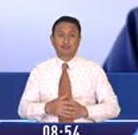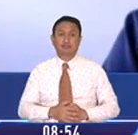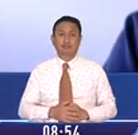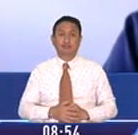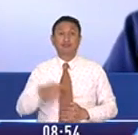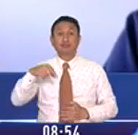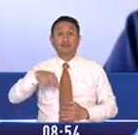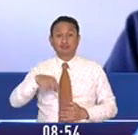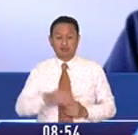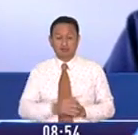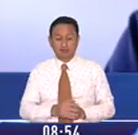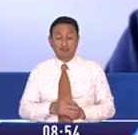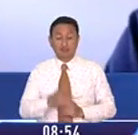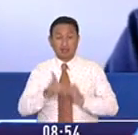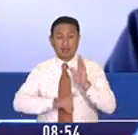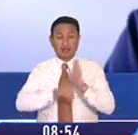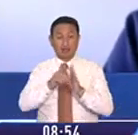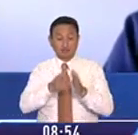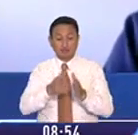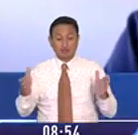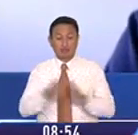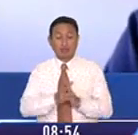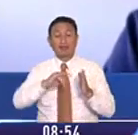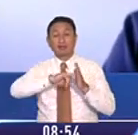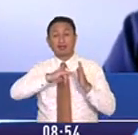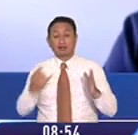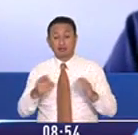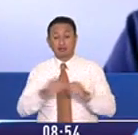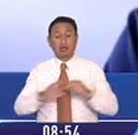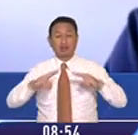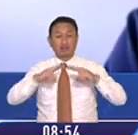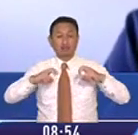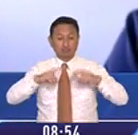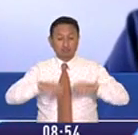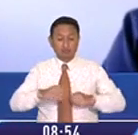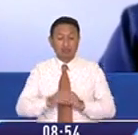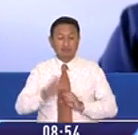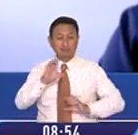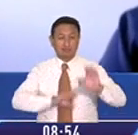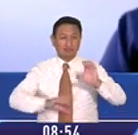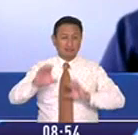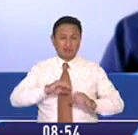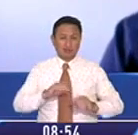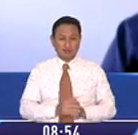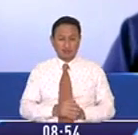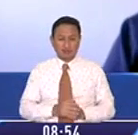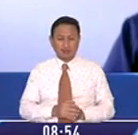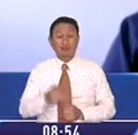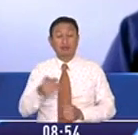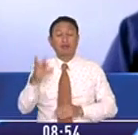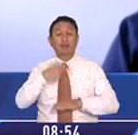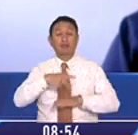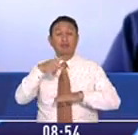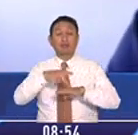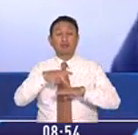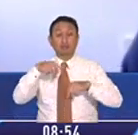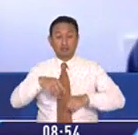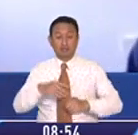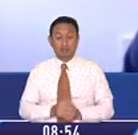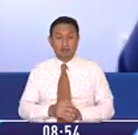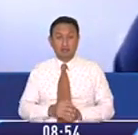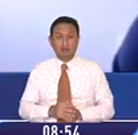esta brecha de desarrollo, por ejemplo, en tecnología, en investigación, en ciencia, porque los profesionales más capacitados se